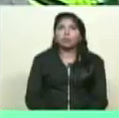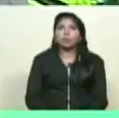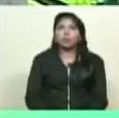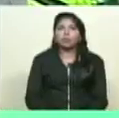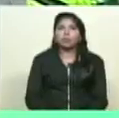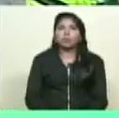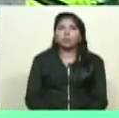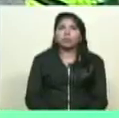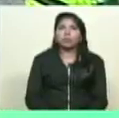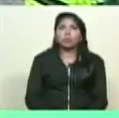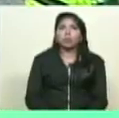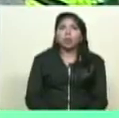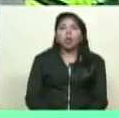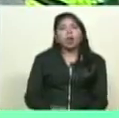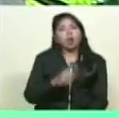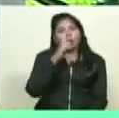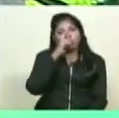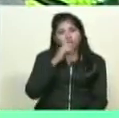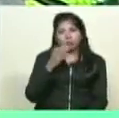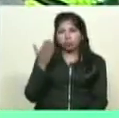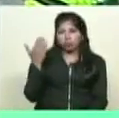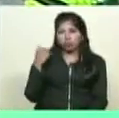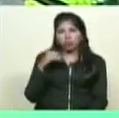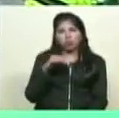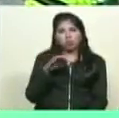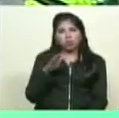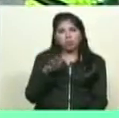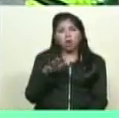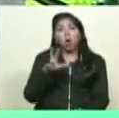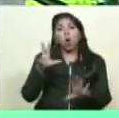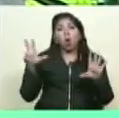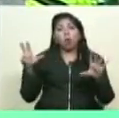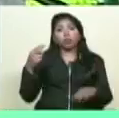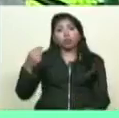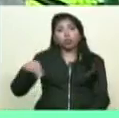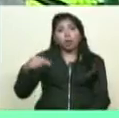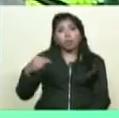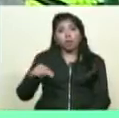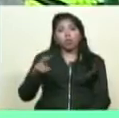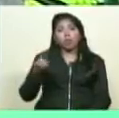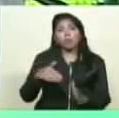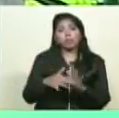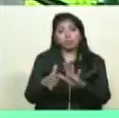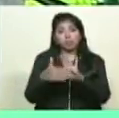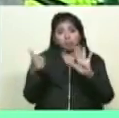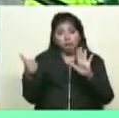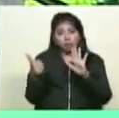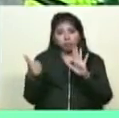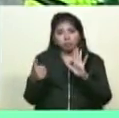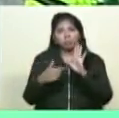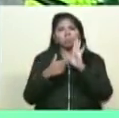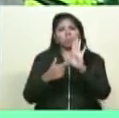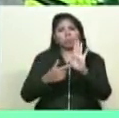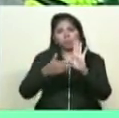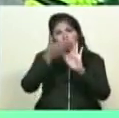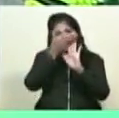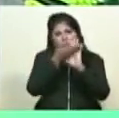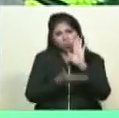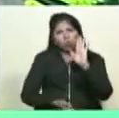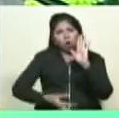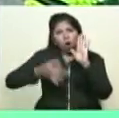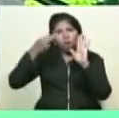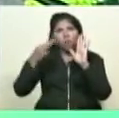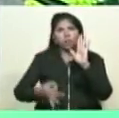hace un año exactamente, el 8 de noviembre 2016, salió el decreto